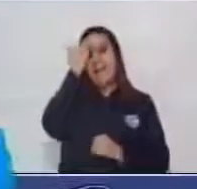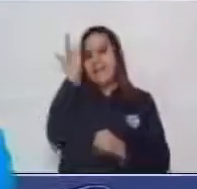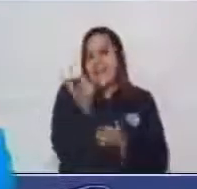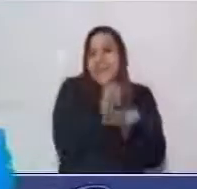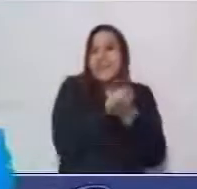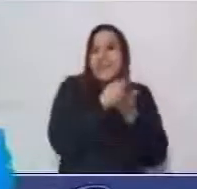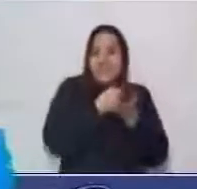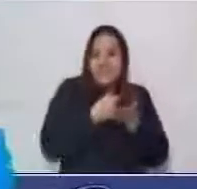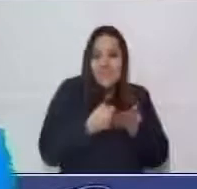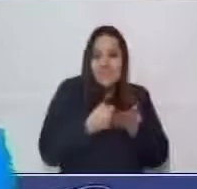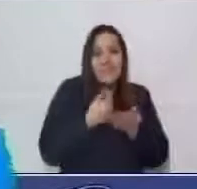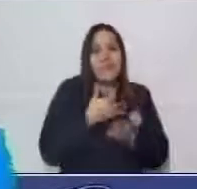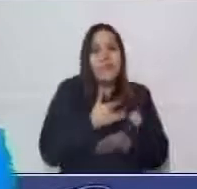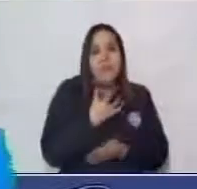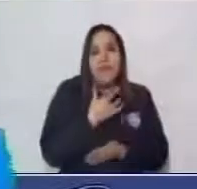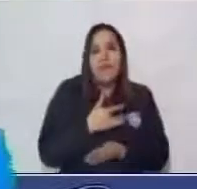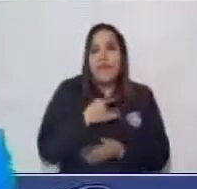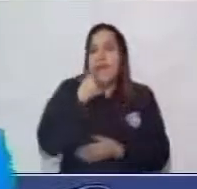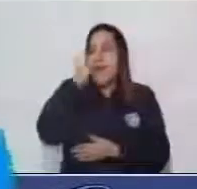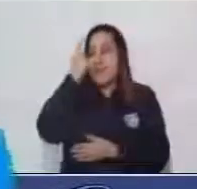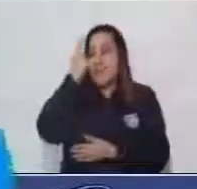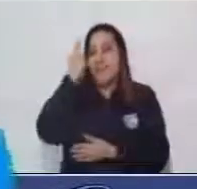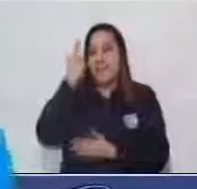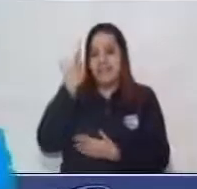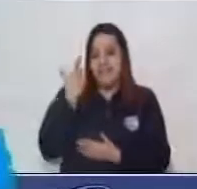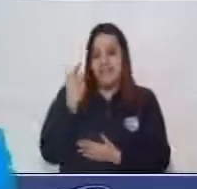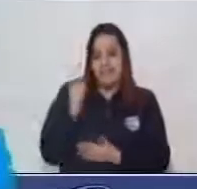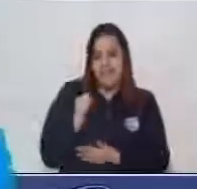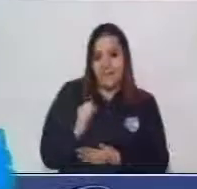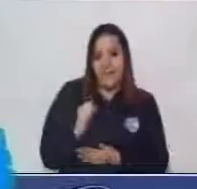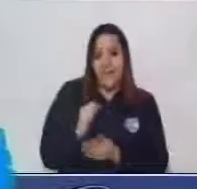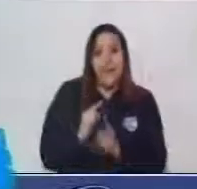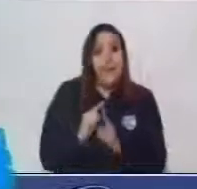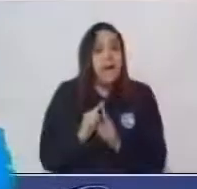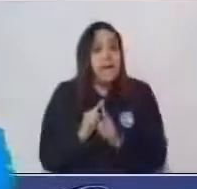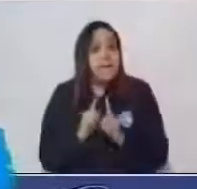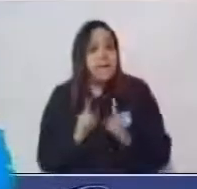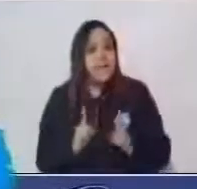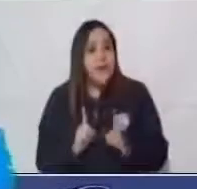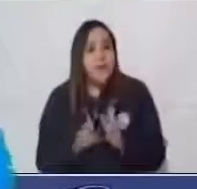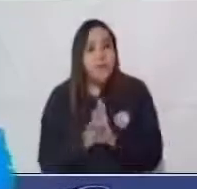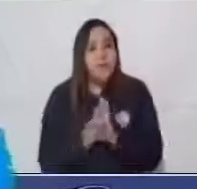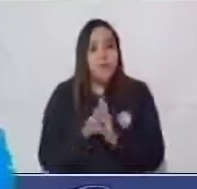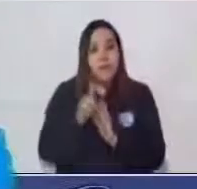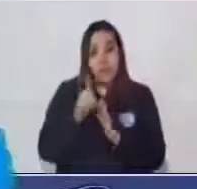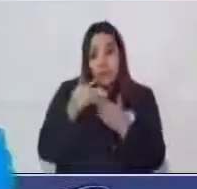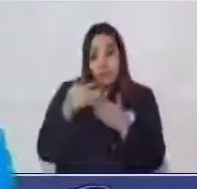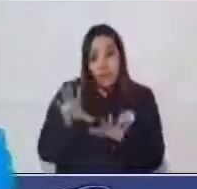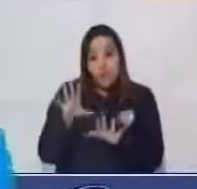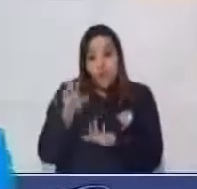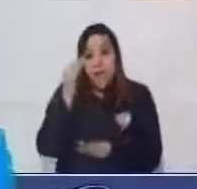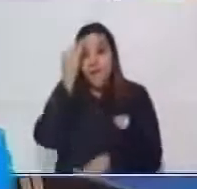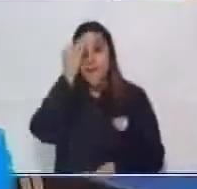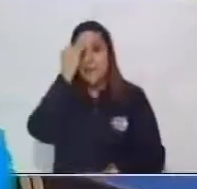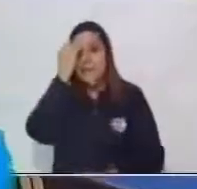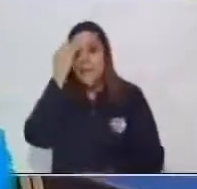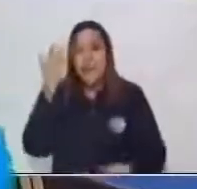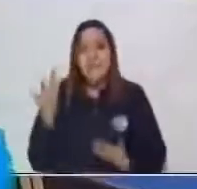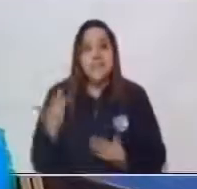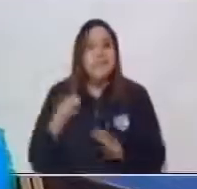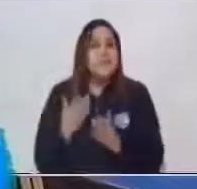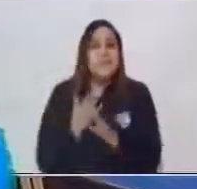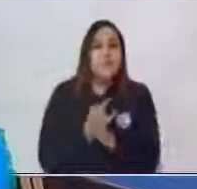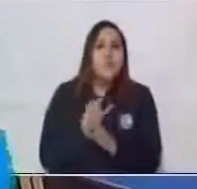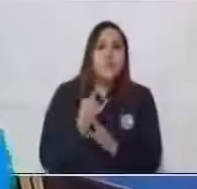un sentido claro para quien lo está leyendo. Pero como te indiqué, cuando tú ya logras dominar cómo se utilizan